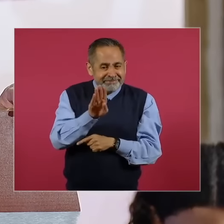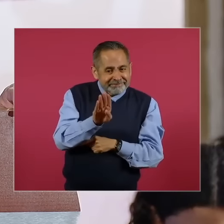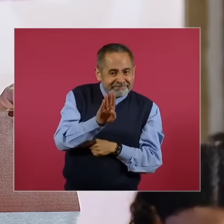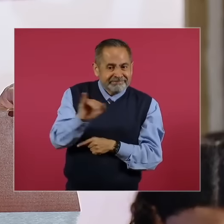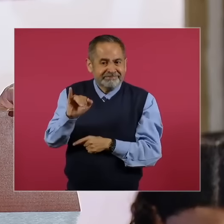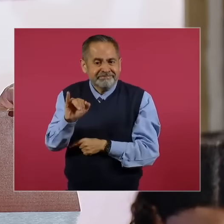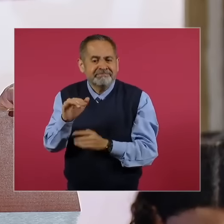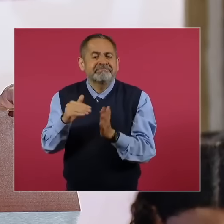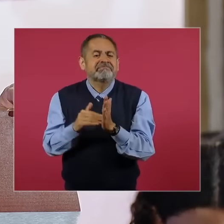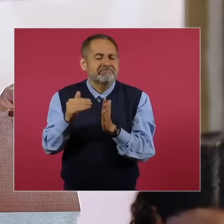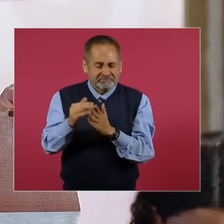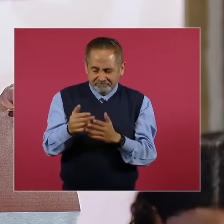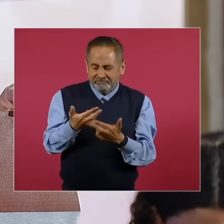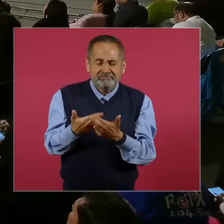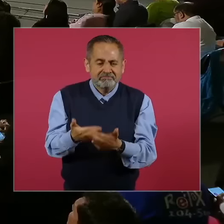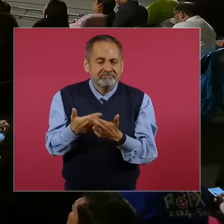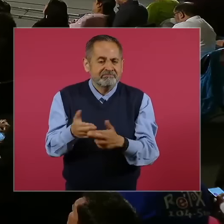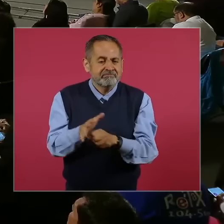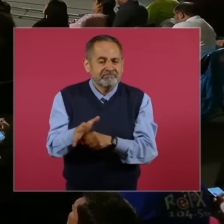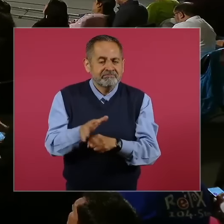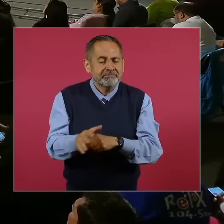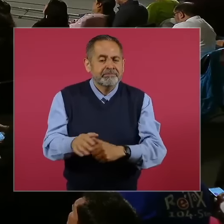5 billones.